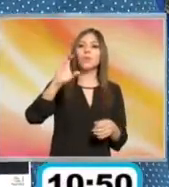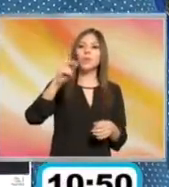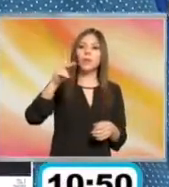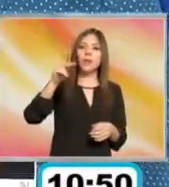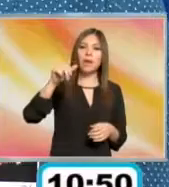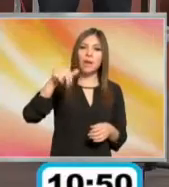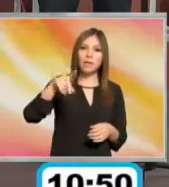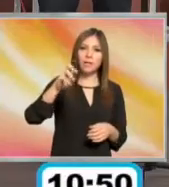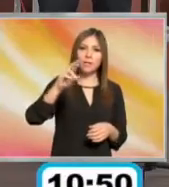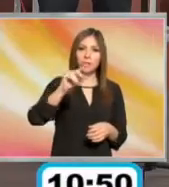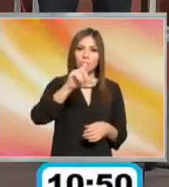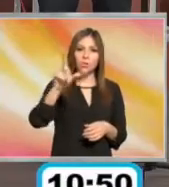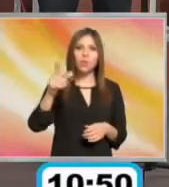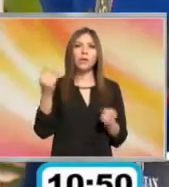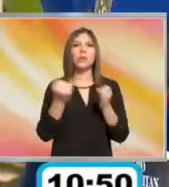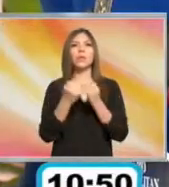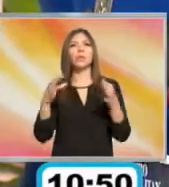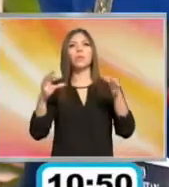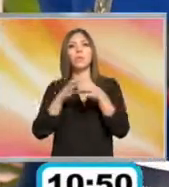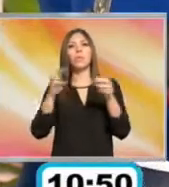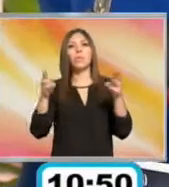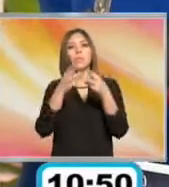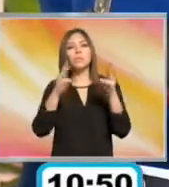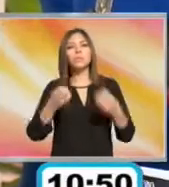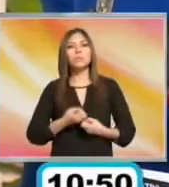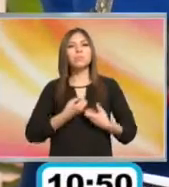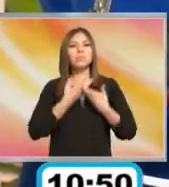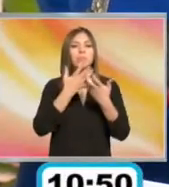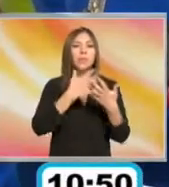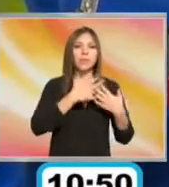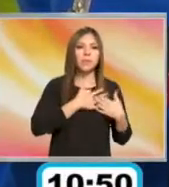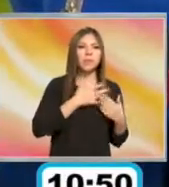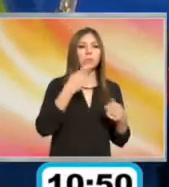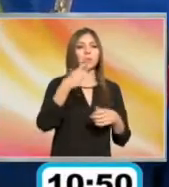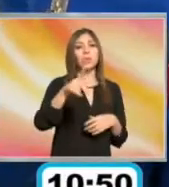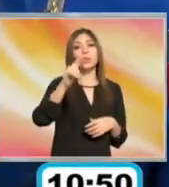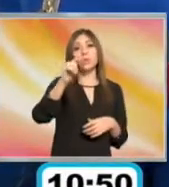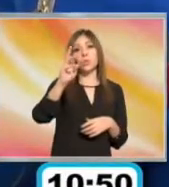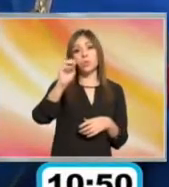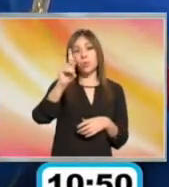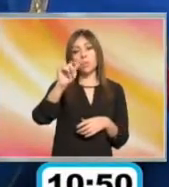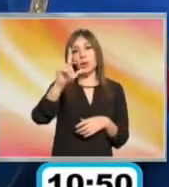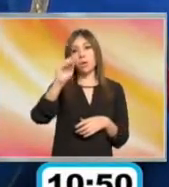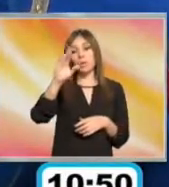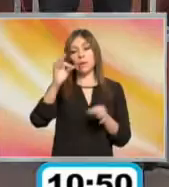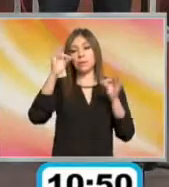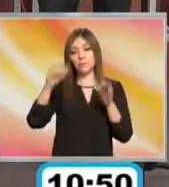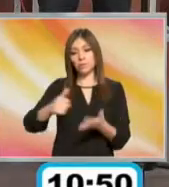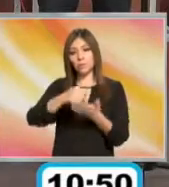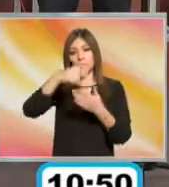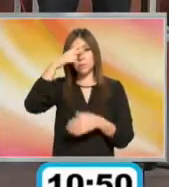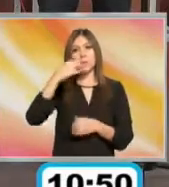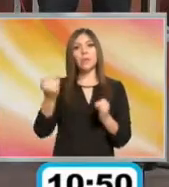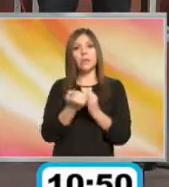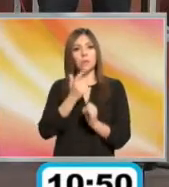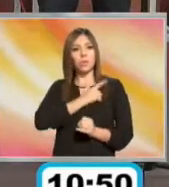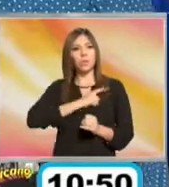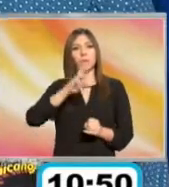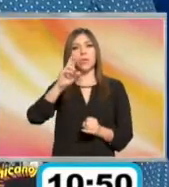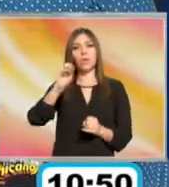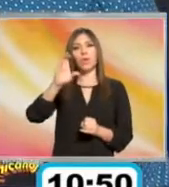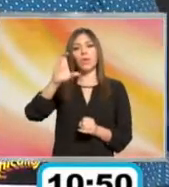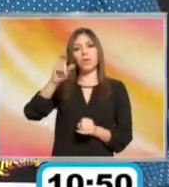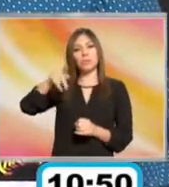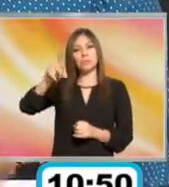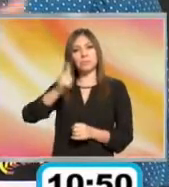con la música un tanto romántica, aunque La Tropa Loca, que es de la Ciudad de México, también es rockera. Sí, claro. Es